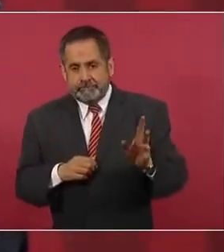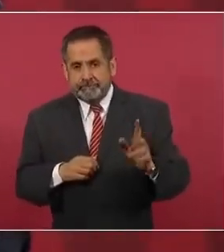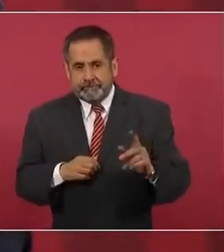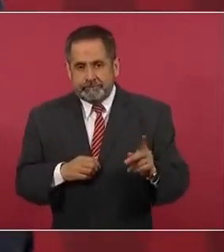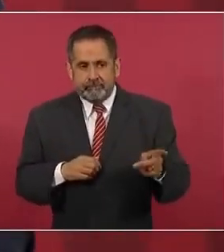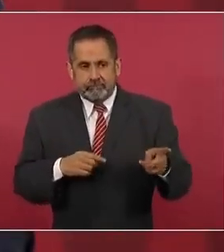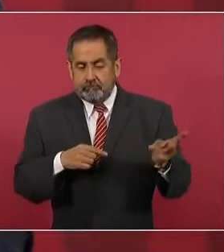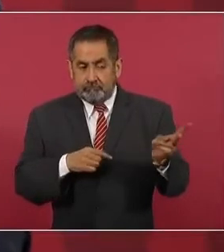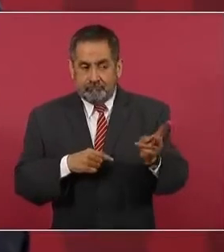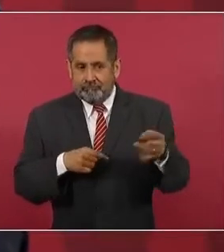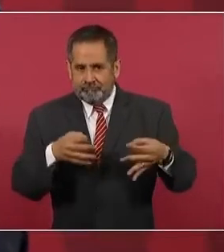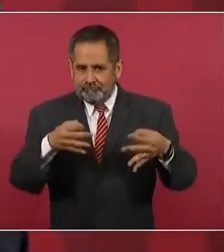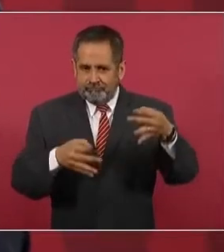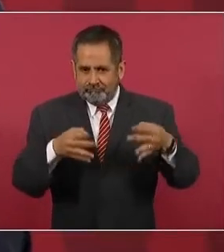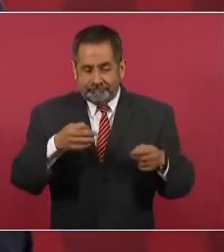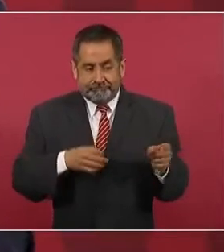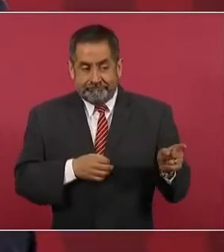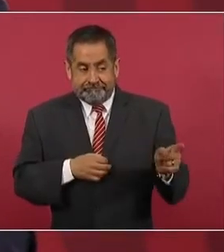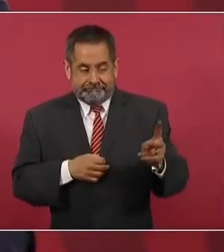ministros